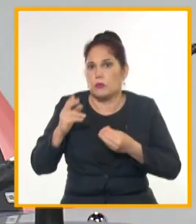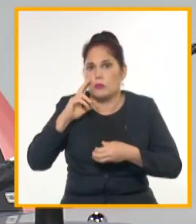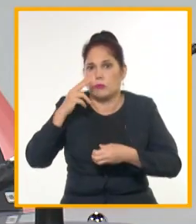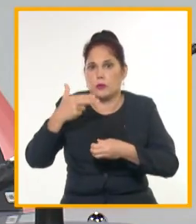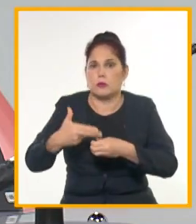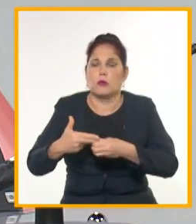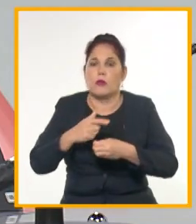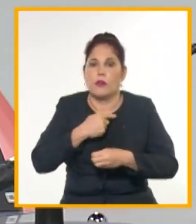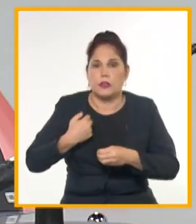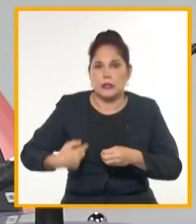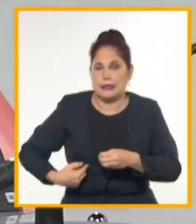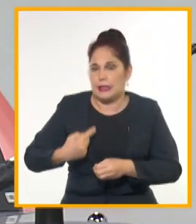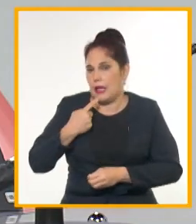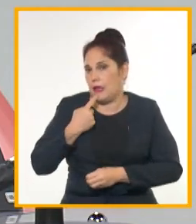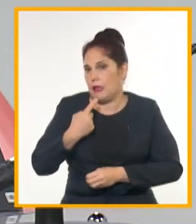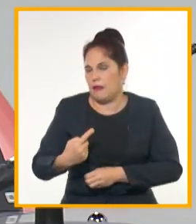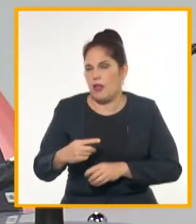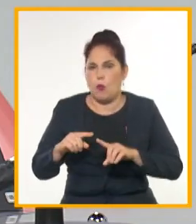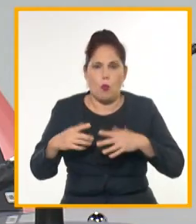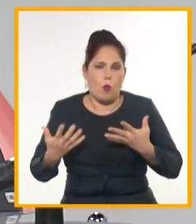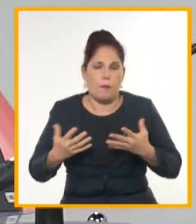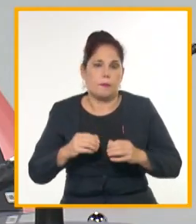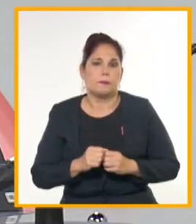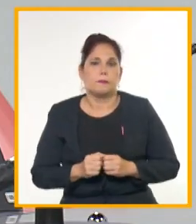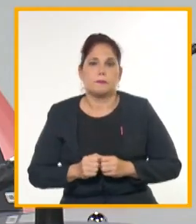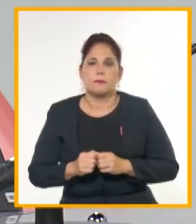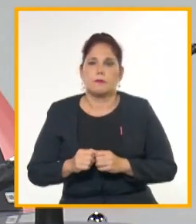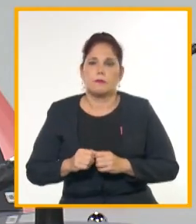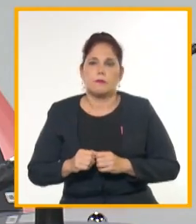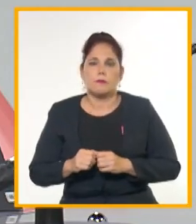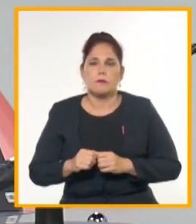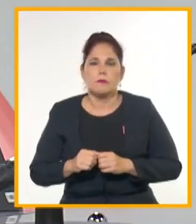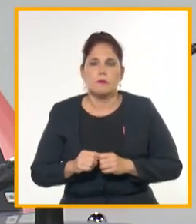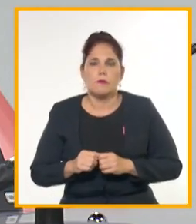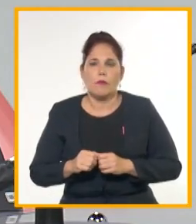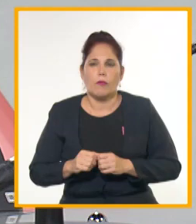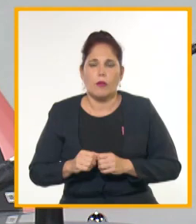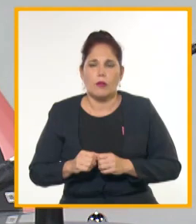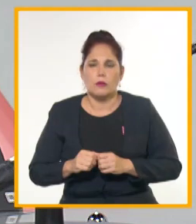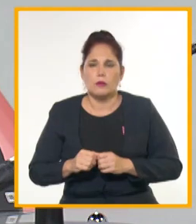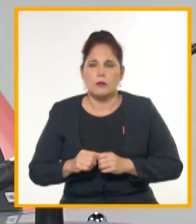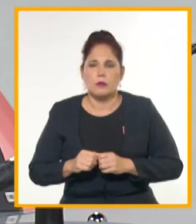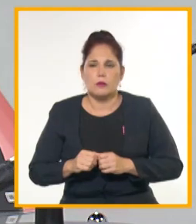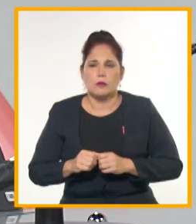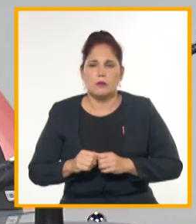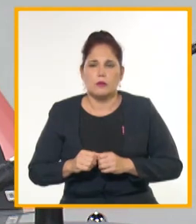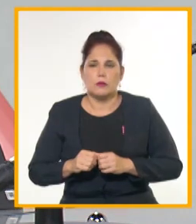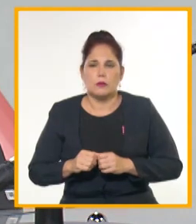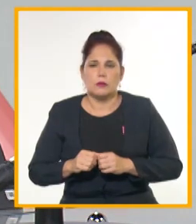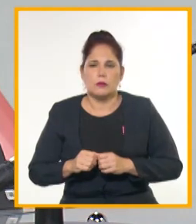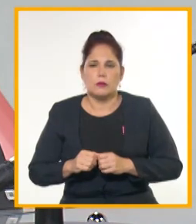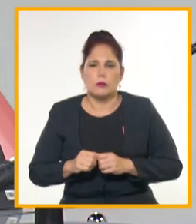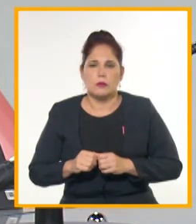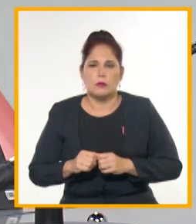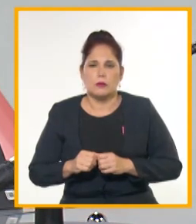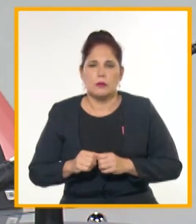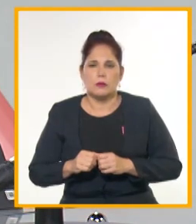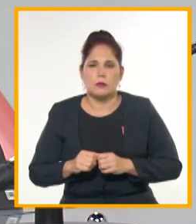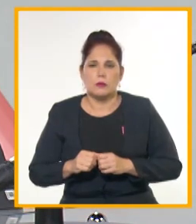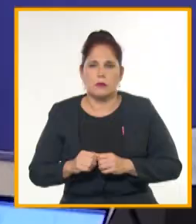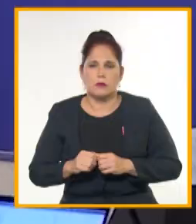qué dijeron, cuál fue la reacción también, algunas de las reacciones desde Caracas, y vamos a comenzar entonces después nuestro